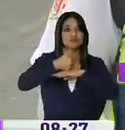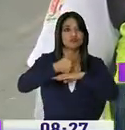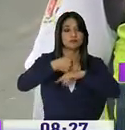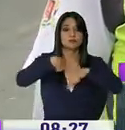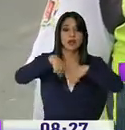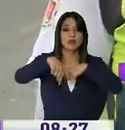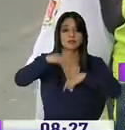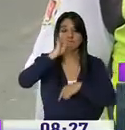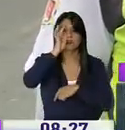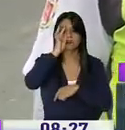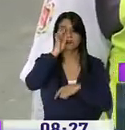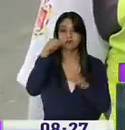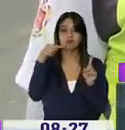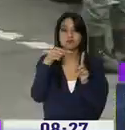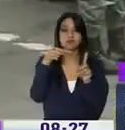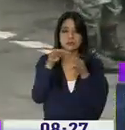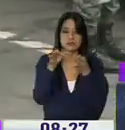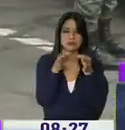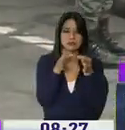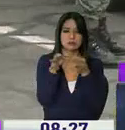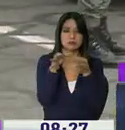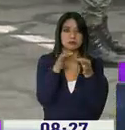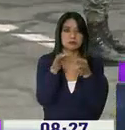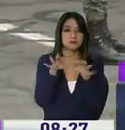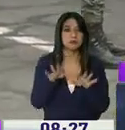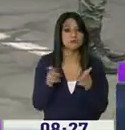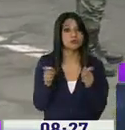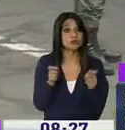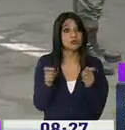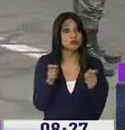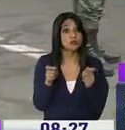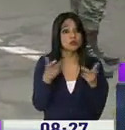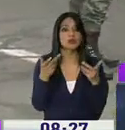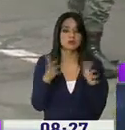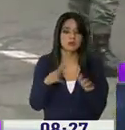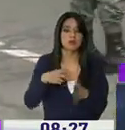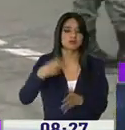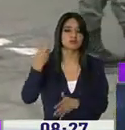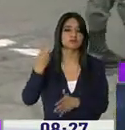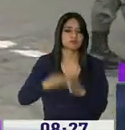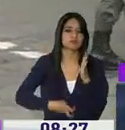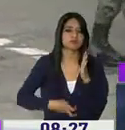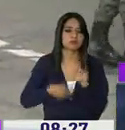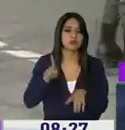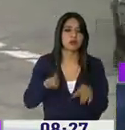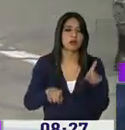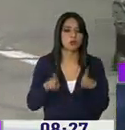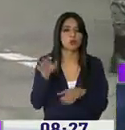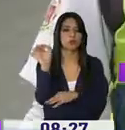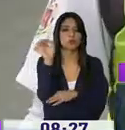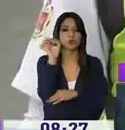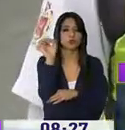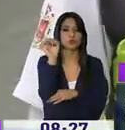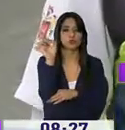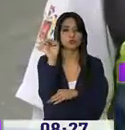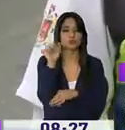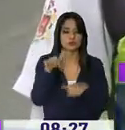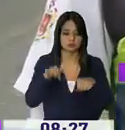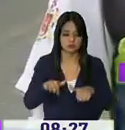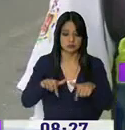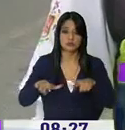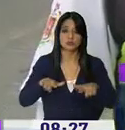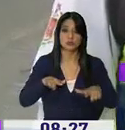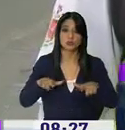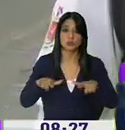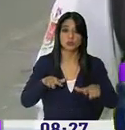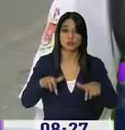tránsito Ricardo Oña mencionó que dentro de los controles ya se habrían sancionado a varios conductores. A este punto hemos